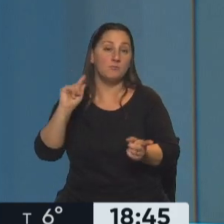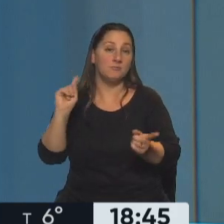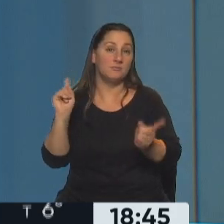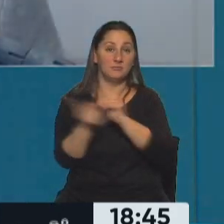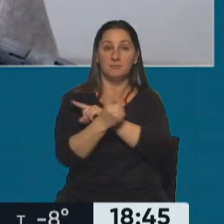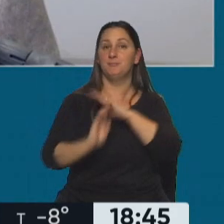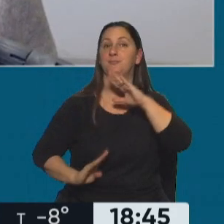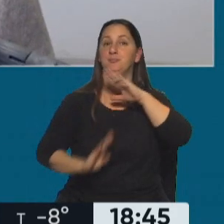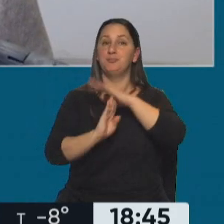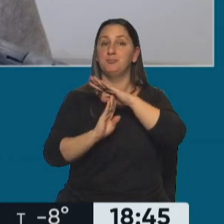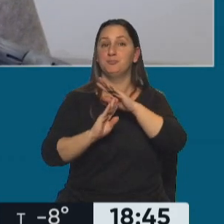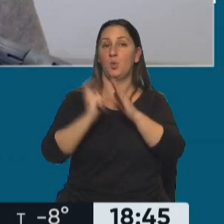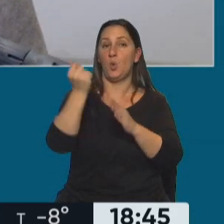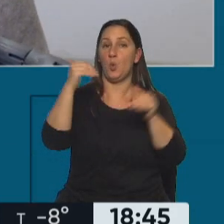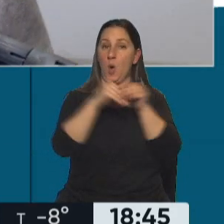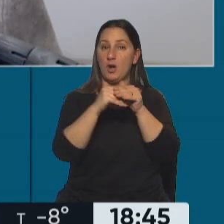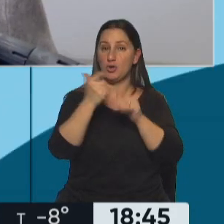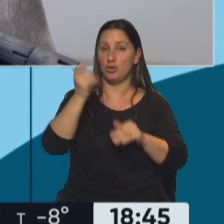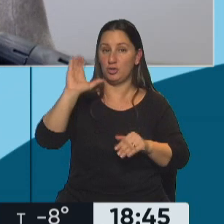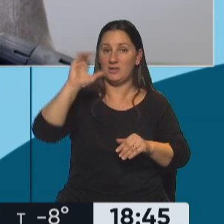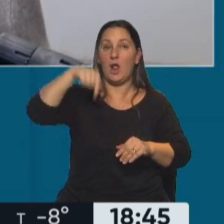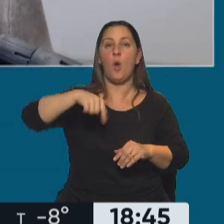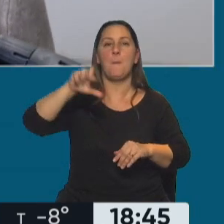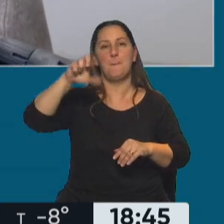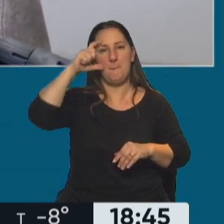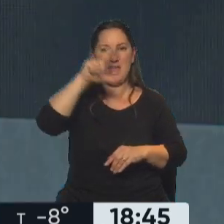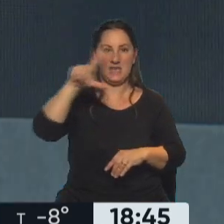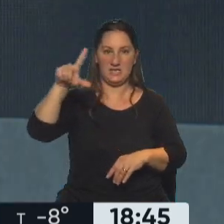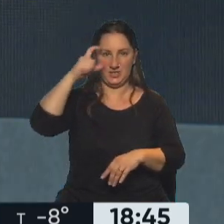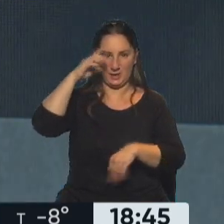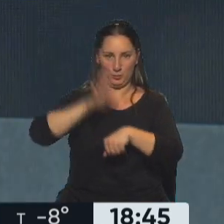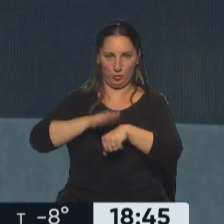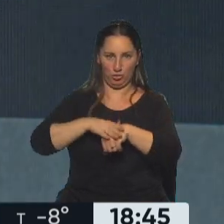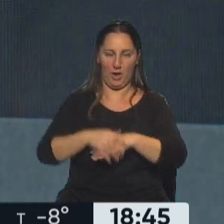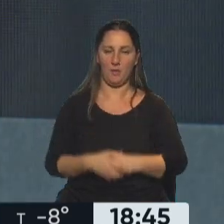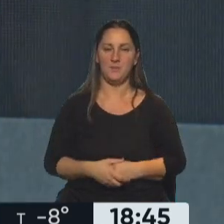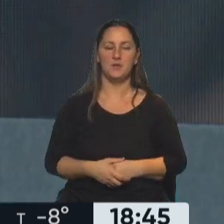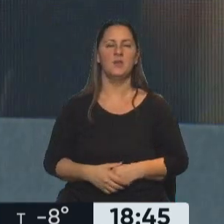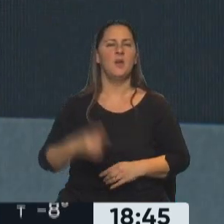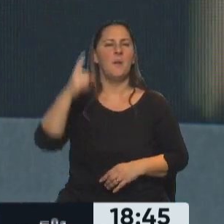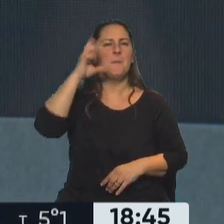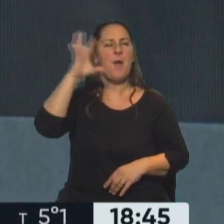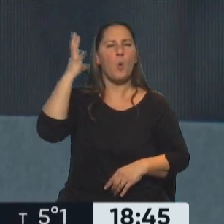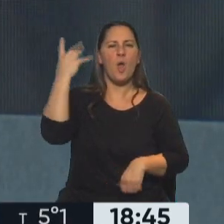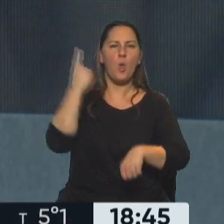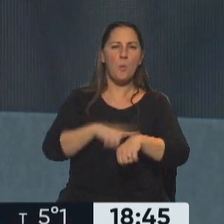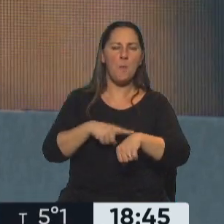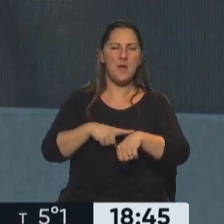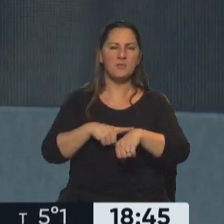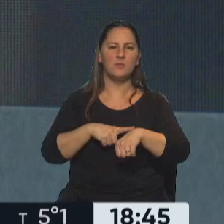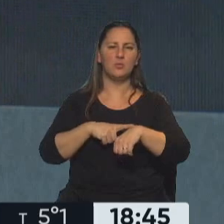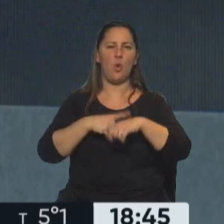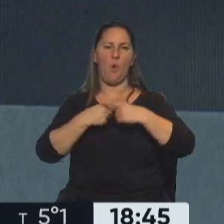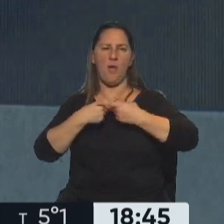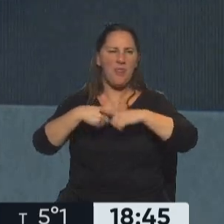el liderazgo del Banco Central, hoy llevado adelante por Miguel Pelle. Yo recuerdo, en pleno debate